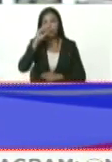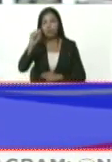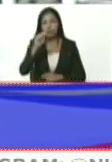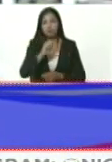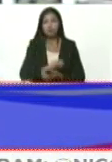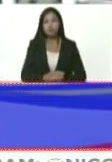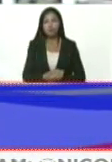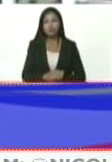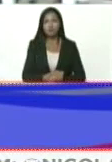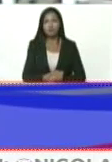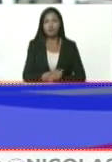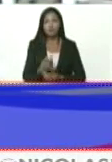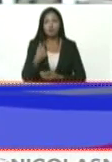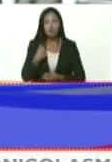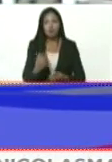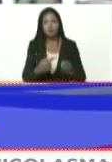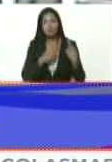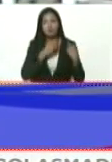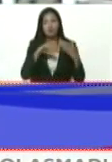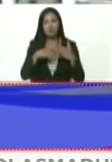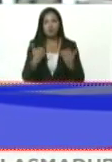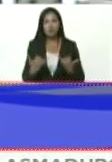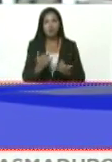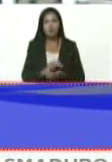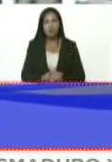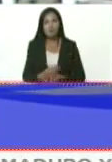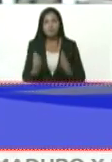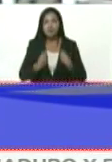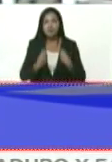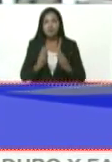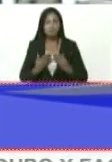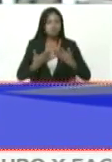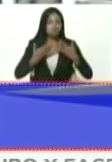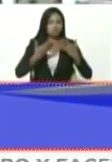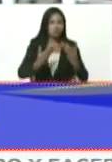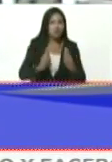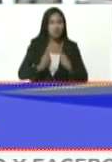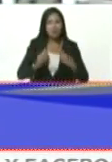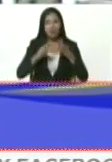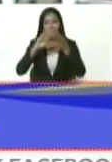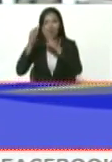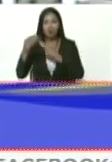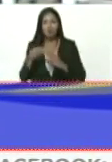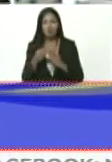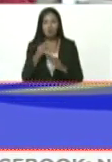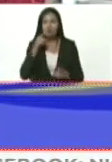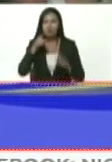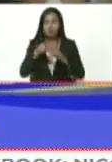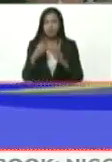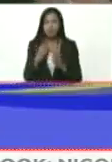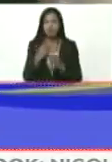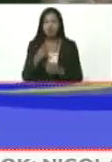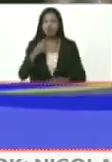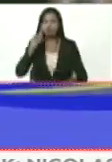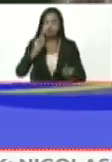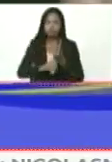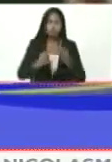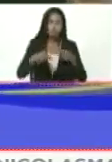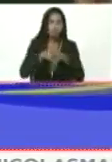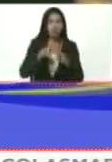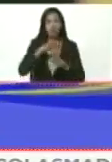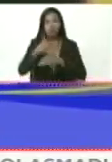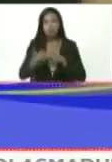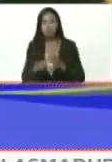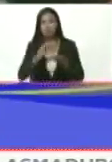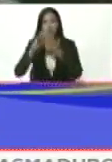te encomiendo, como encomiendo mi vida misma, la vida de las comunas. Y por eso yo estoy casado con el proyecto